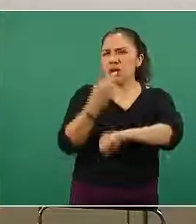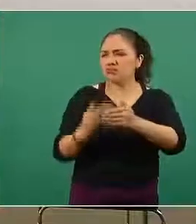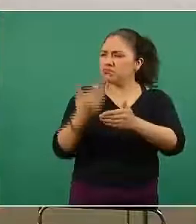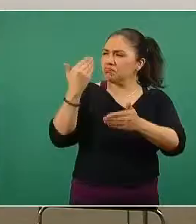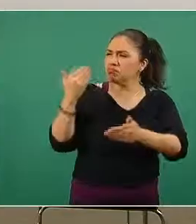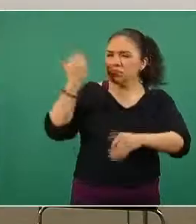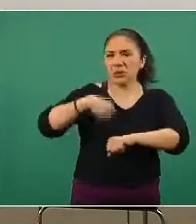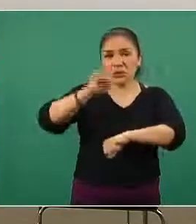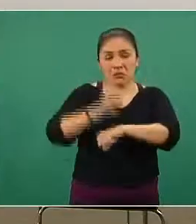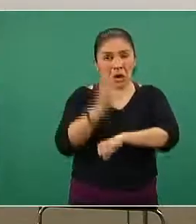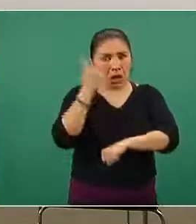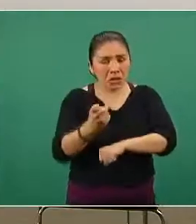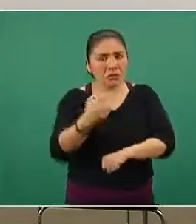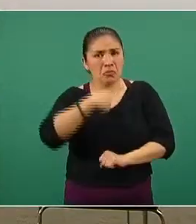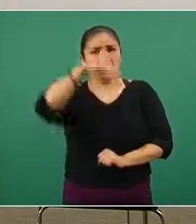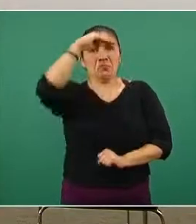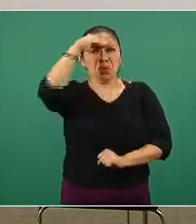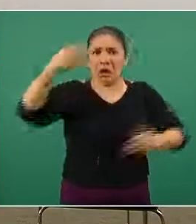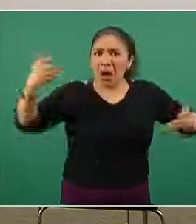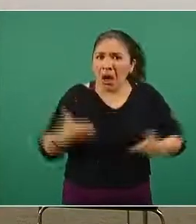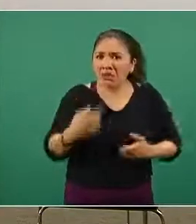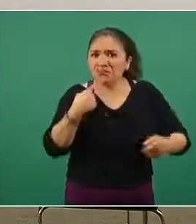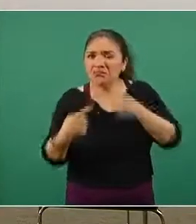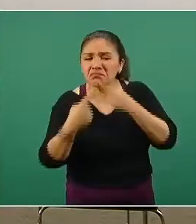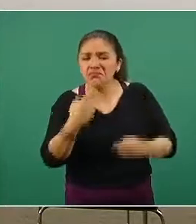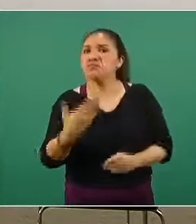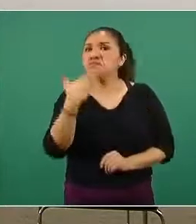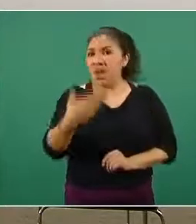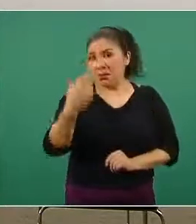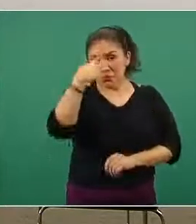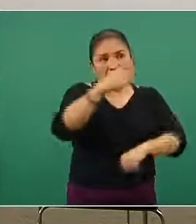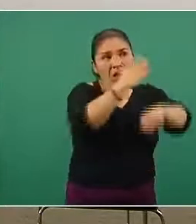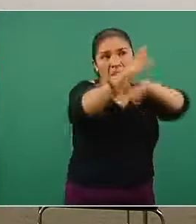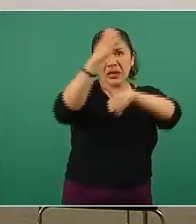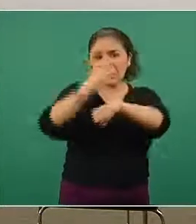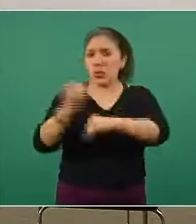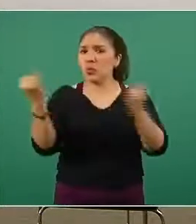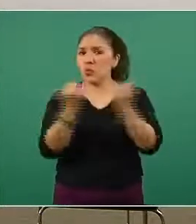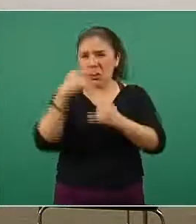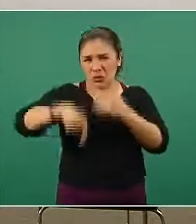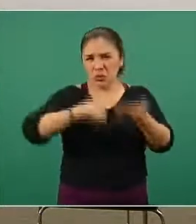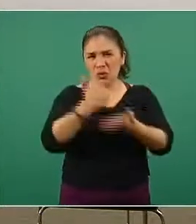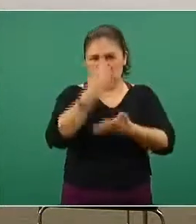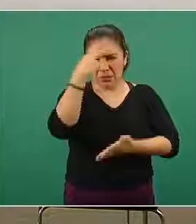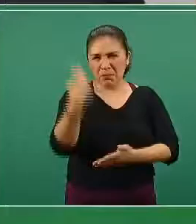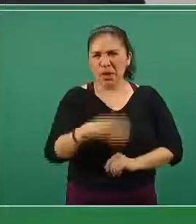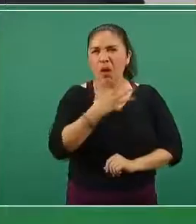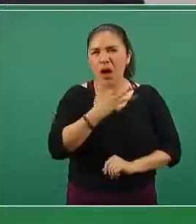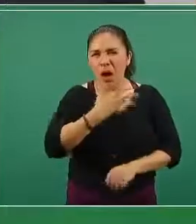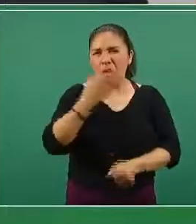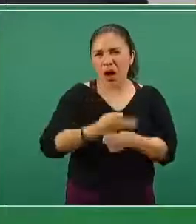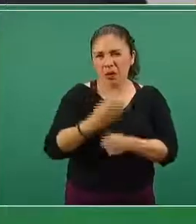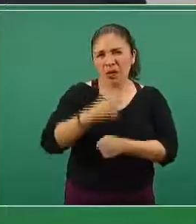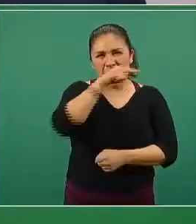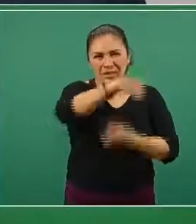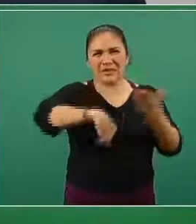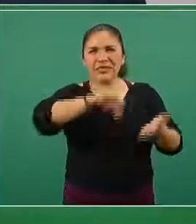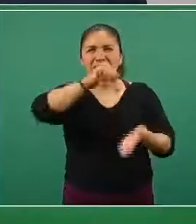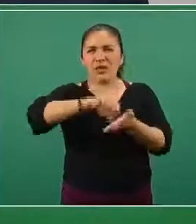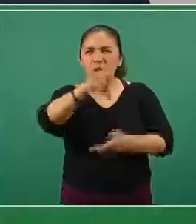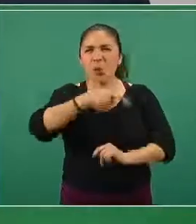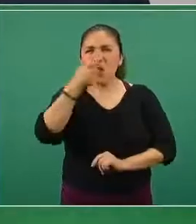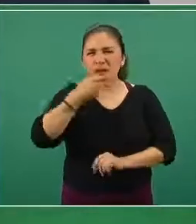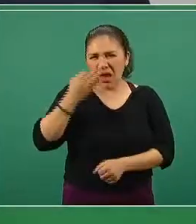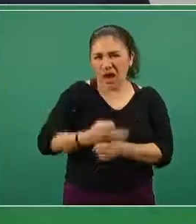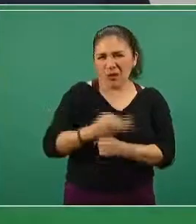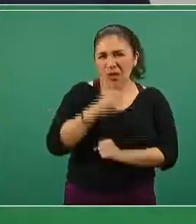y creo que fue una muy buena decisión de la mayoría de las entidades federativas, incluidas la Ciudad de México, donde se encuentra este centro que ustedes